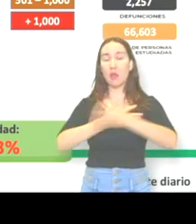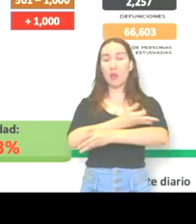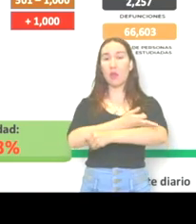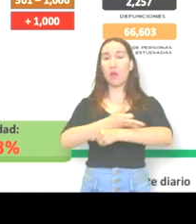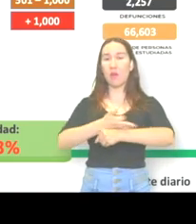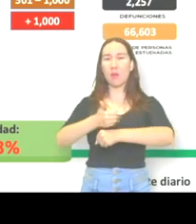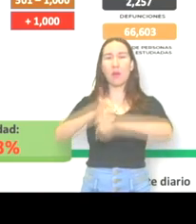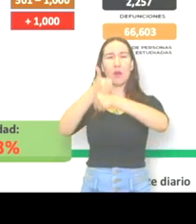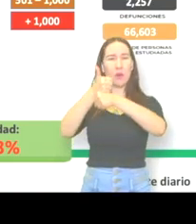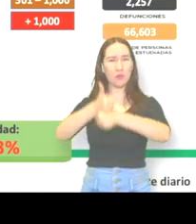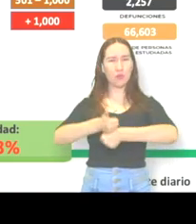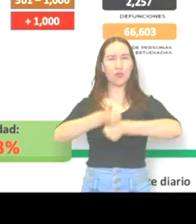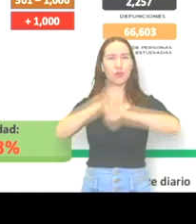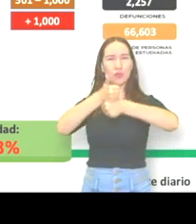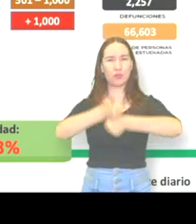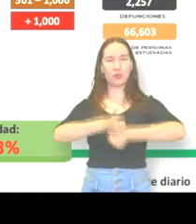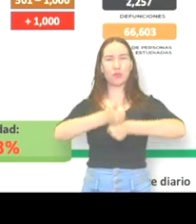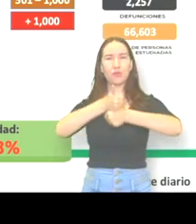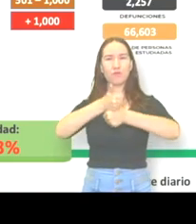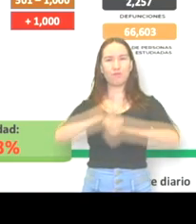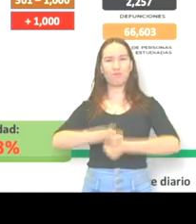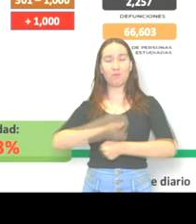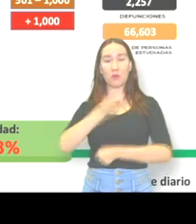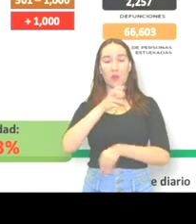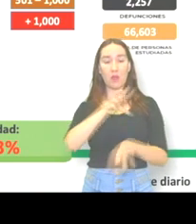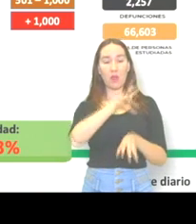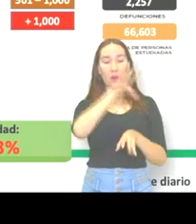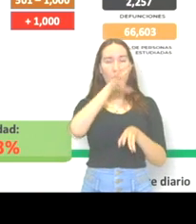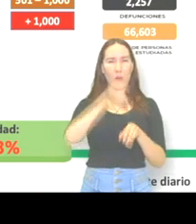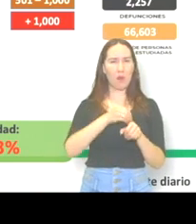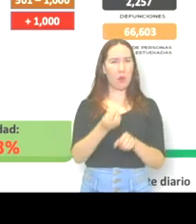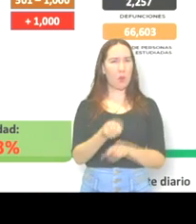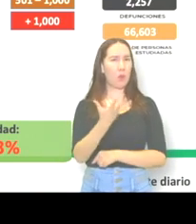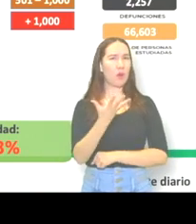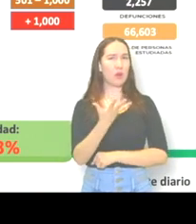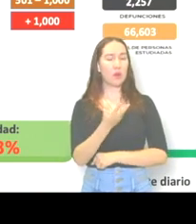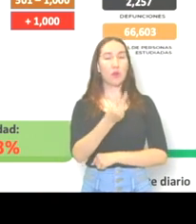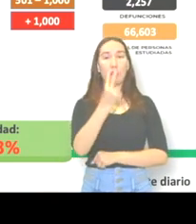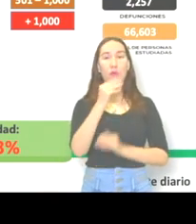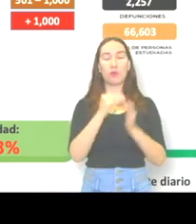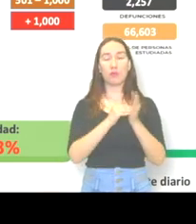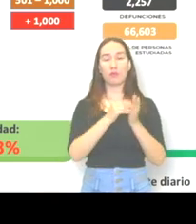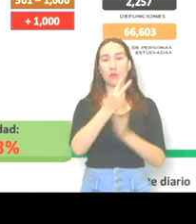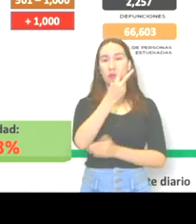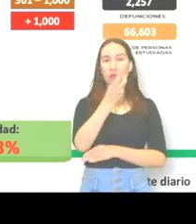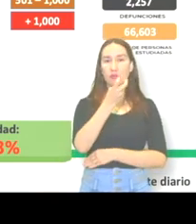resultaron afectadas por la epidemia y que sumadas a las anteriores, pues son ya un total de